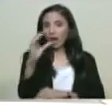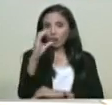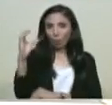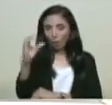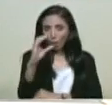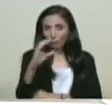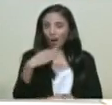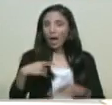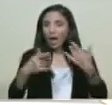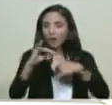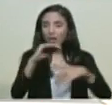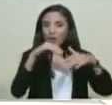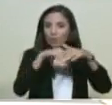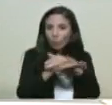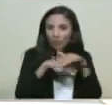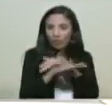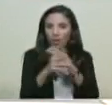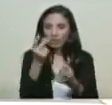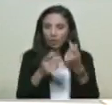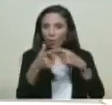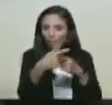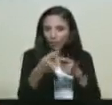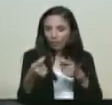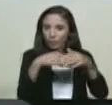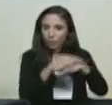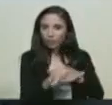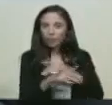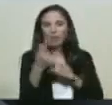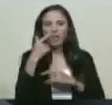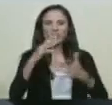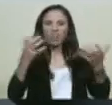donde los tienes escondidos, bandido.